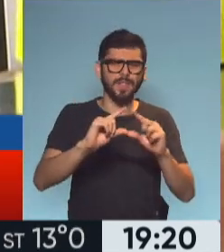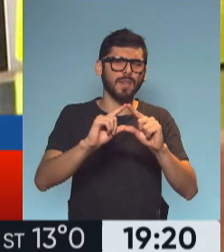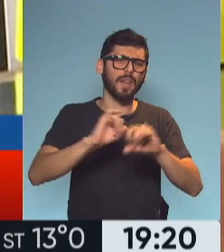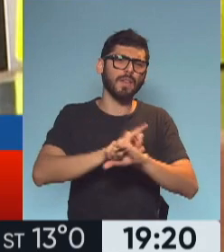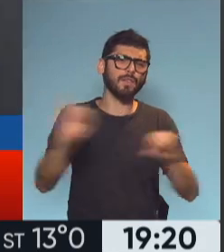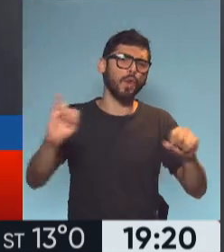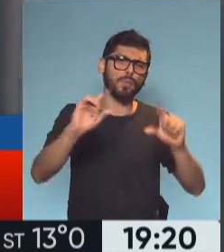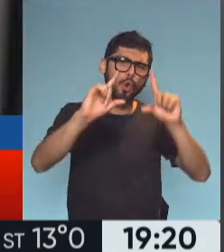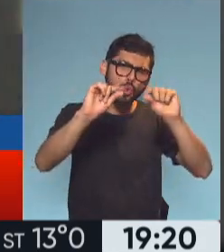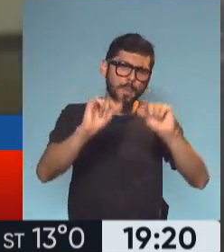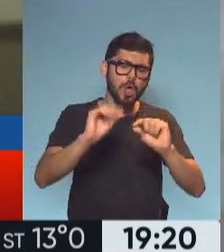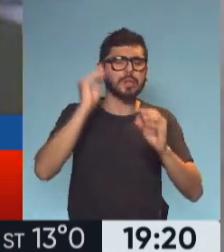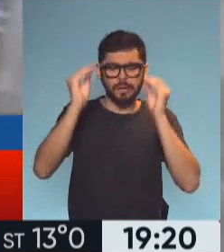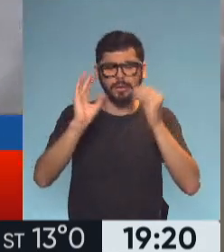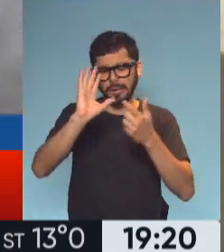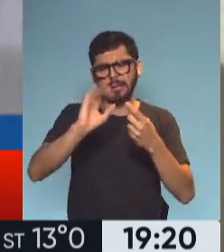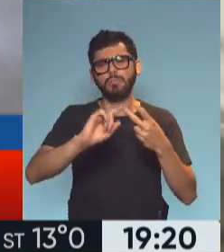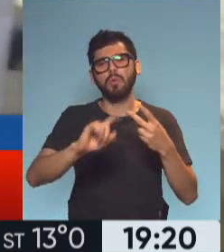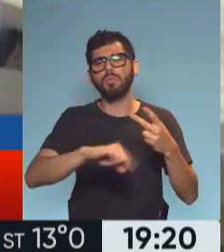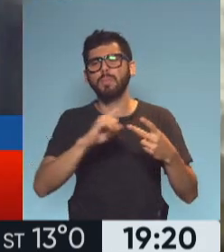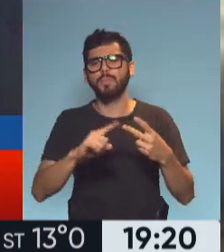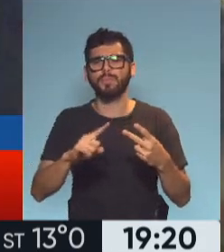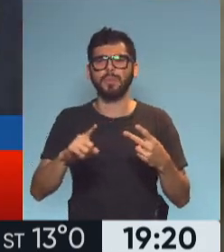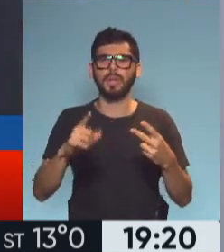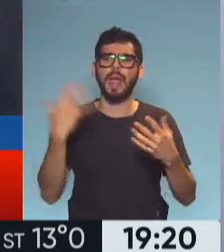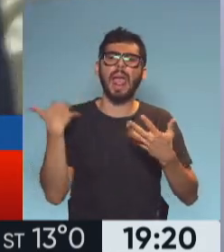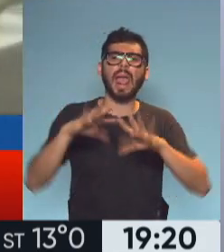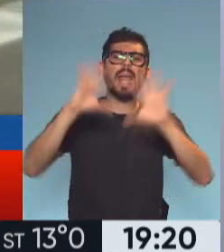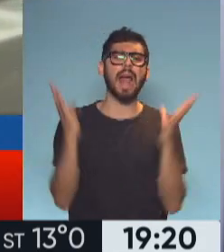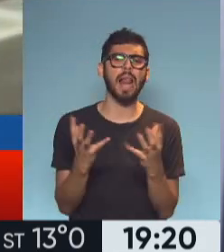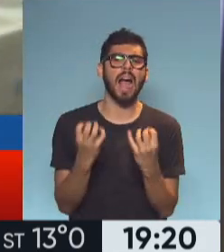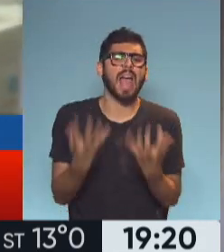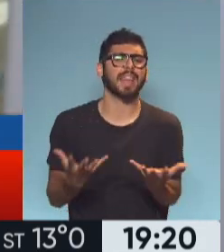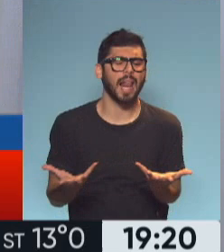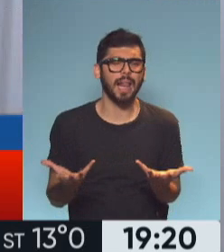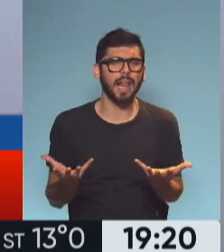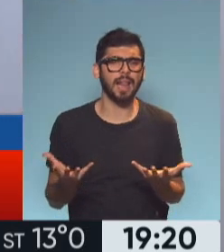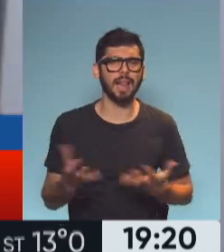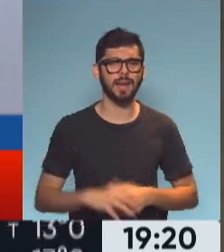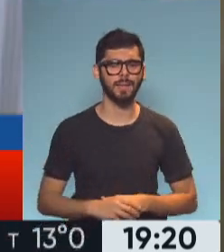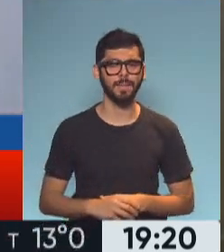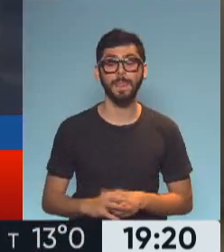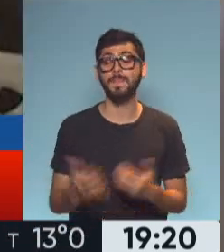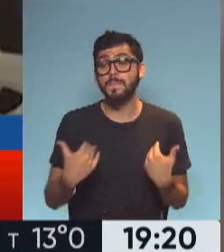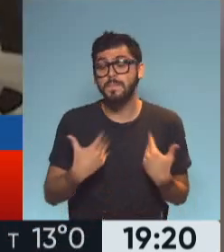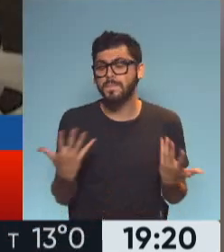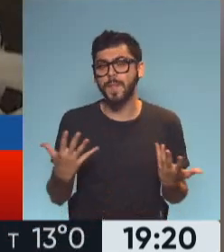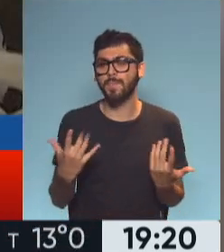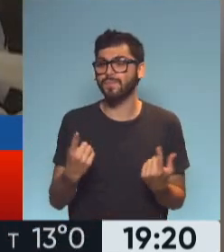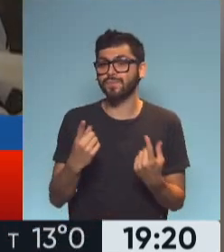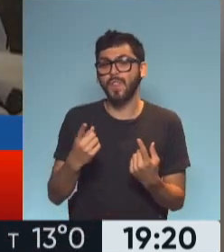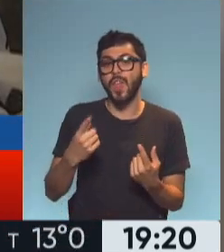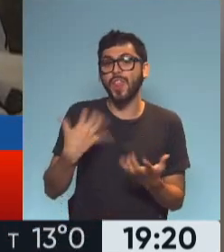estamos teniendo que preocupan doctor que panorama hacemos en el macro mire yo creo que van a tener que tomar determinaciones más